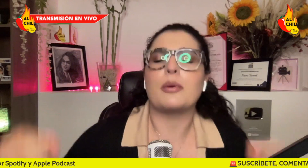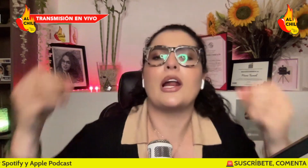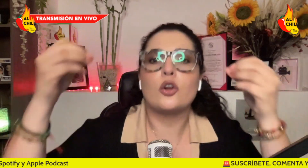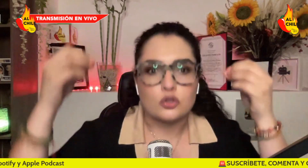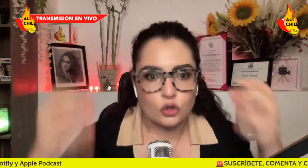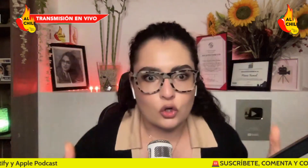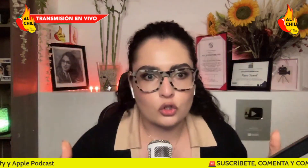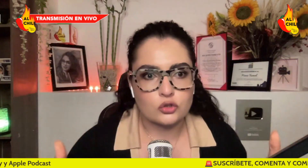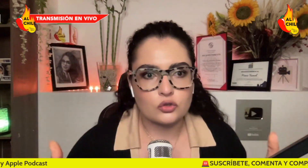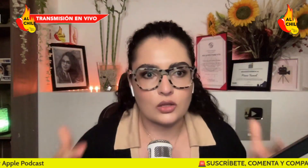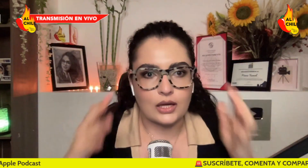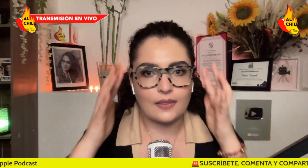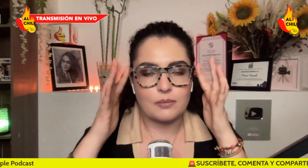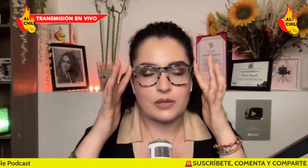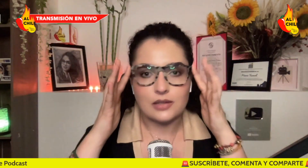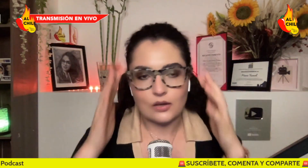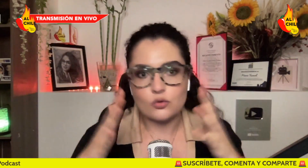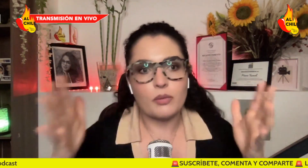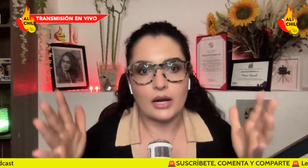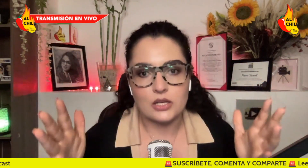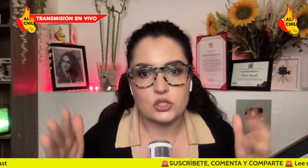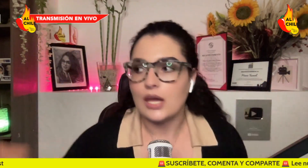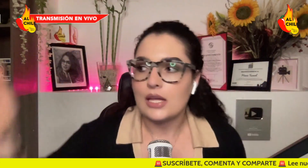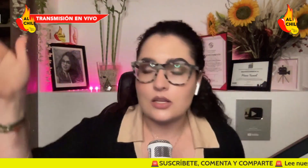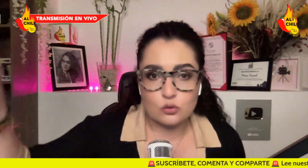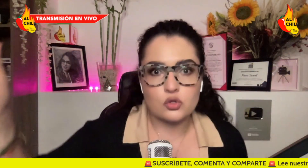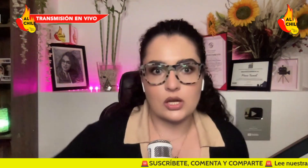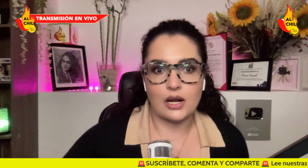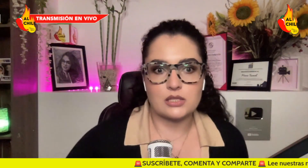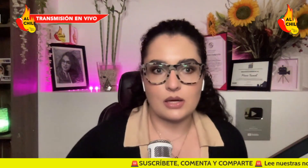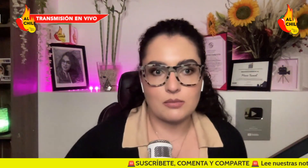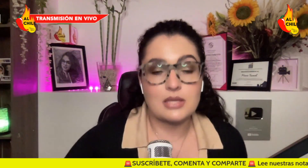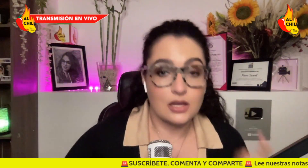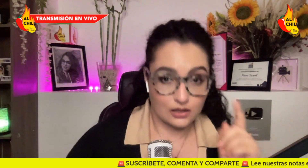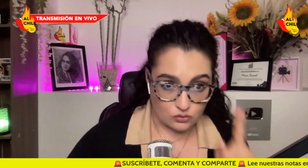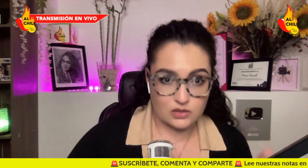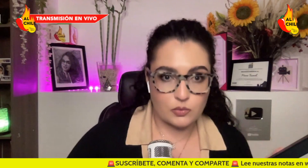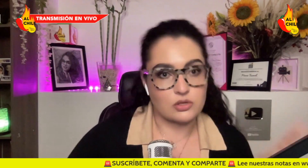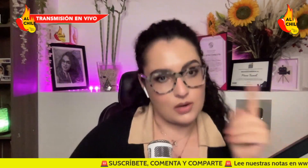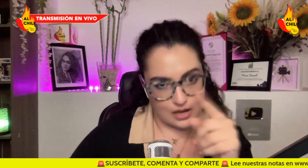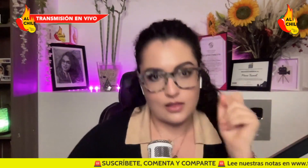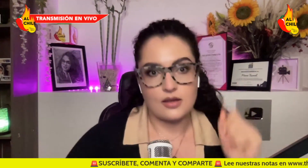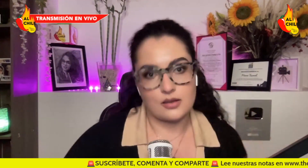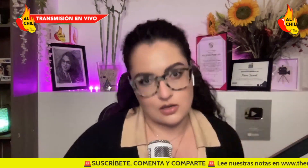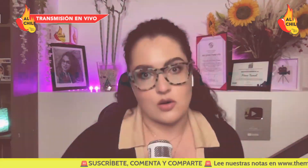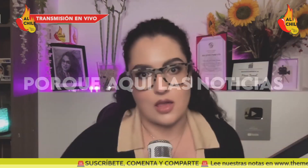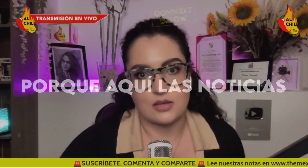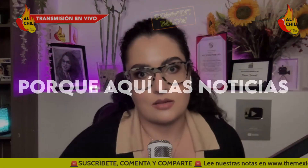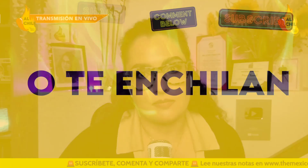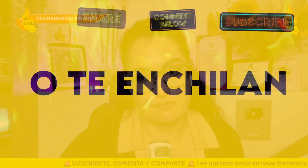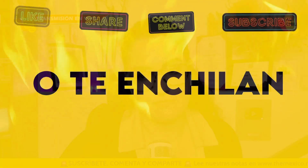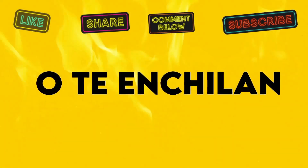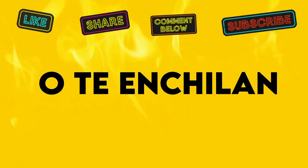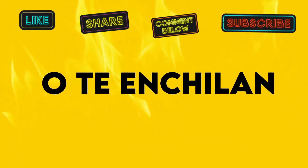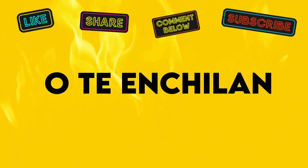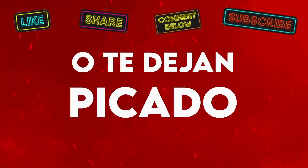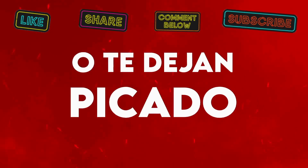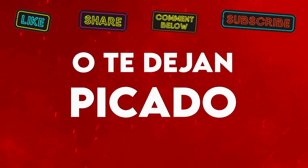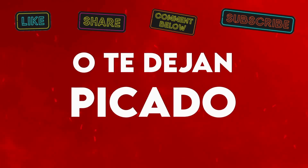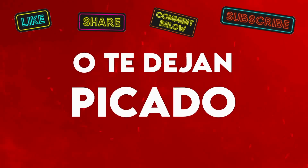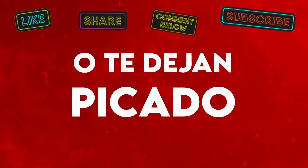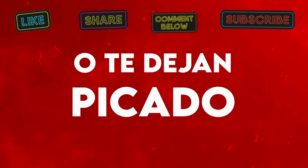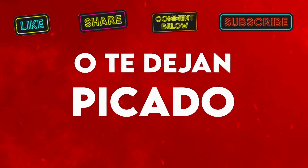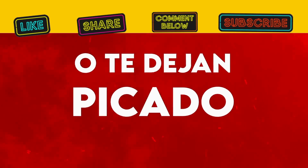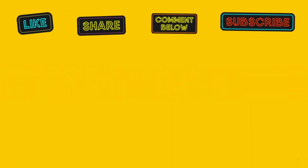abran los ojos dejen de pensar que es un berrinche y escuchen a las víctimas que su responsabilidad está con ellas